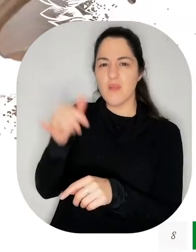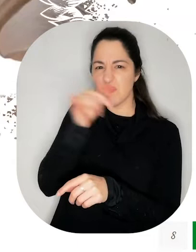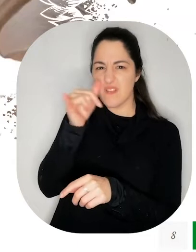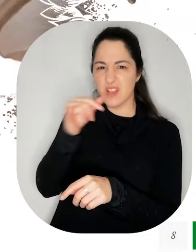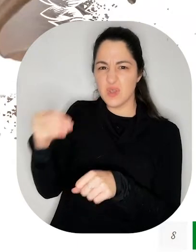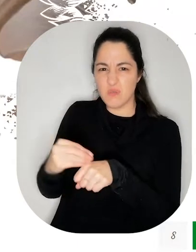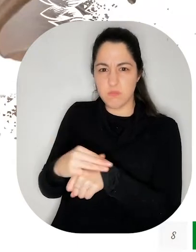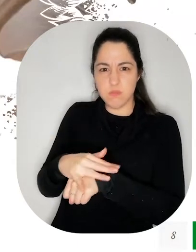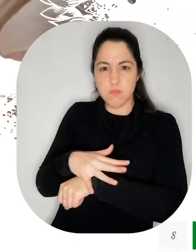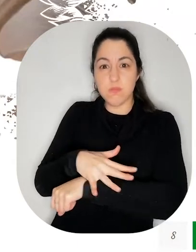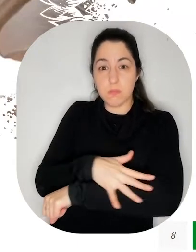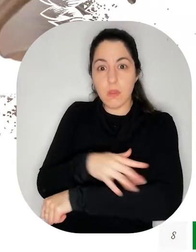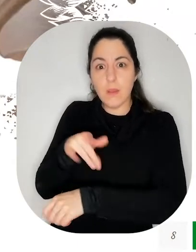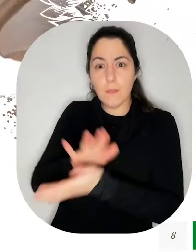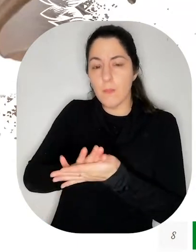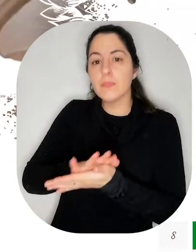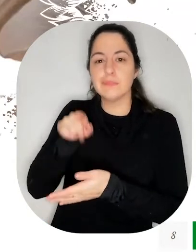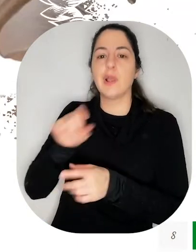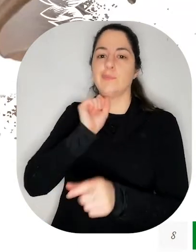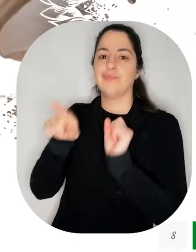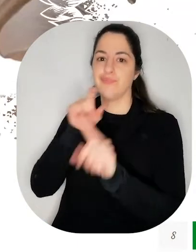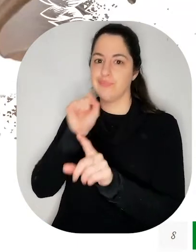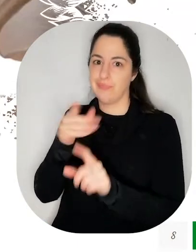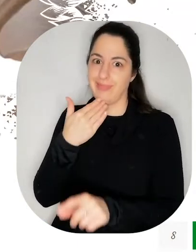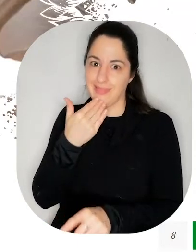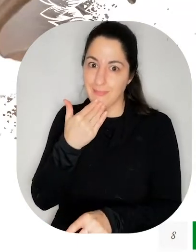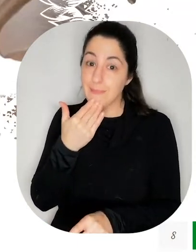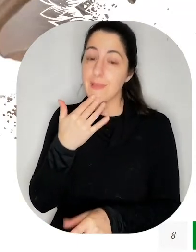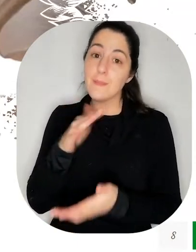a infecciones, por ejemplo, virales, bacterianas,